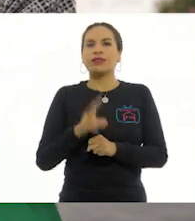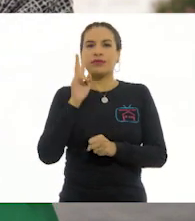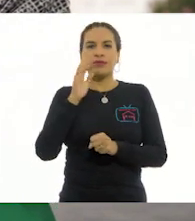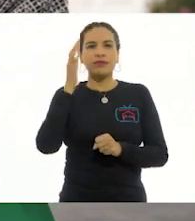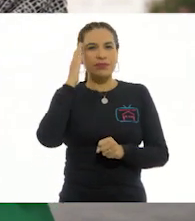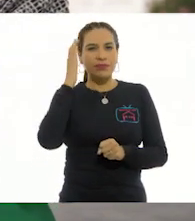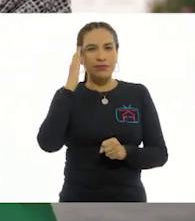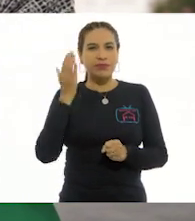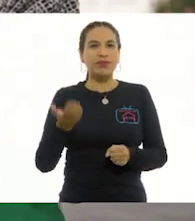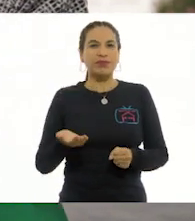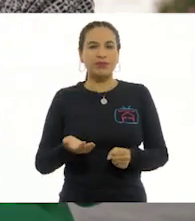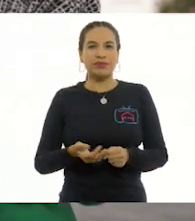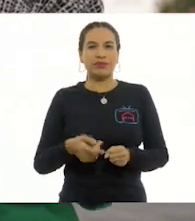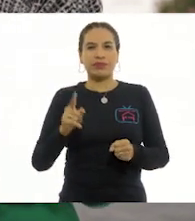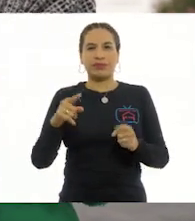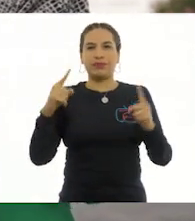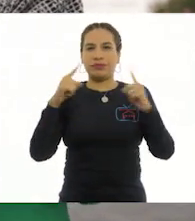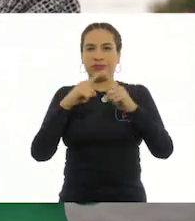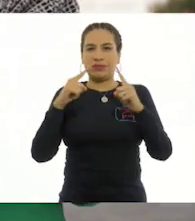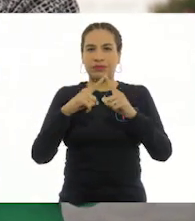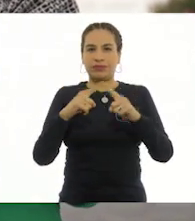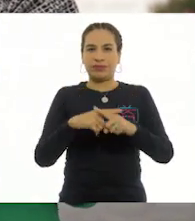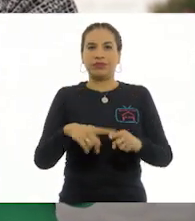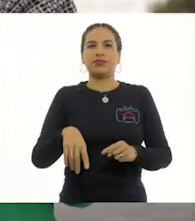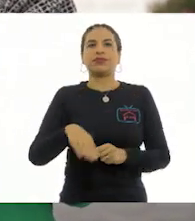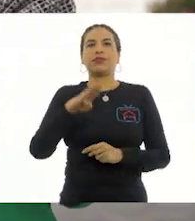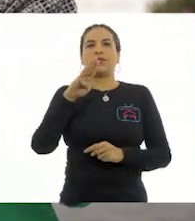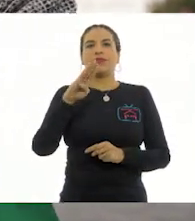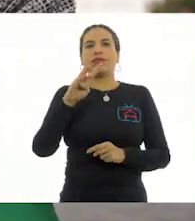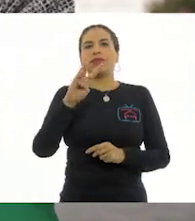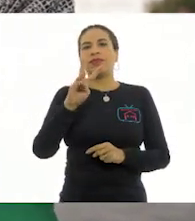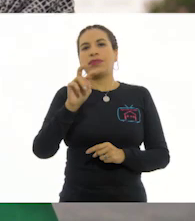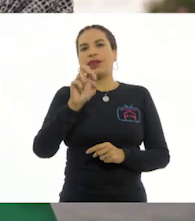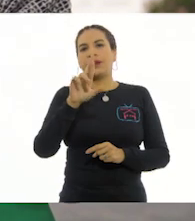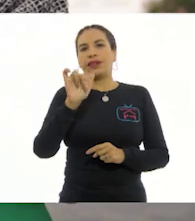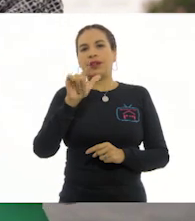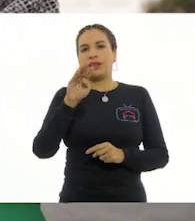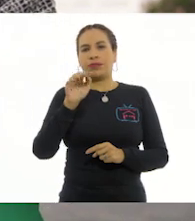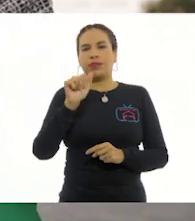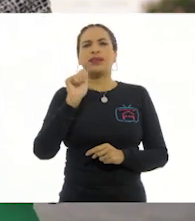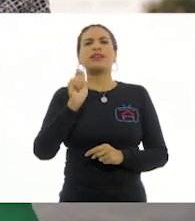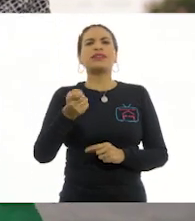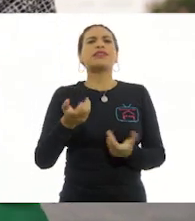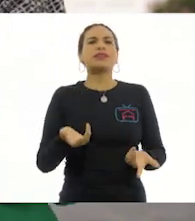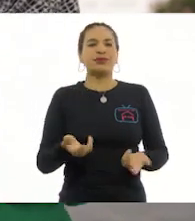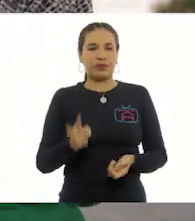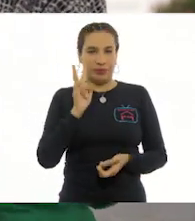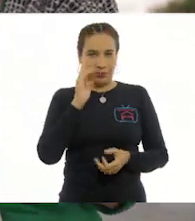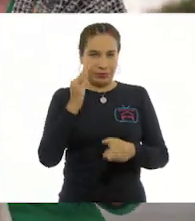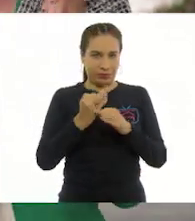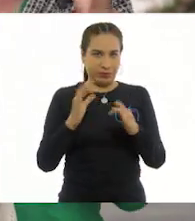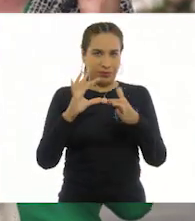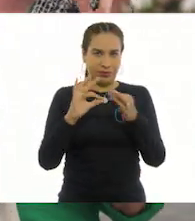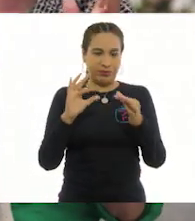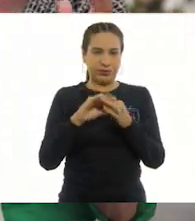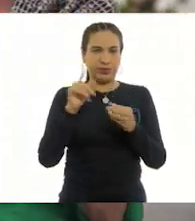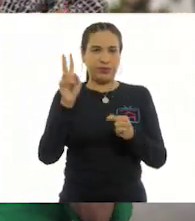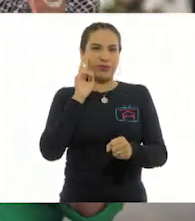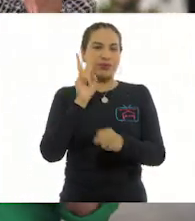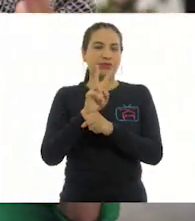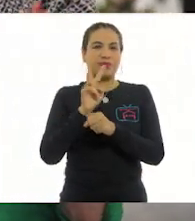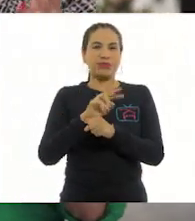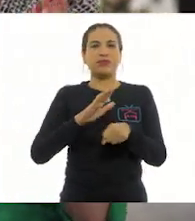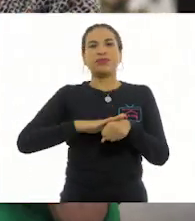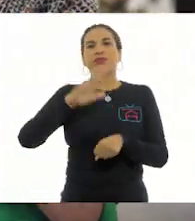conoce como la Capilla Riveriana. Para que conozcan qué es, vamos a platicar con su custodia